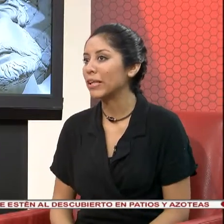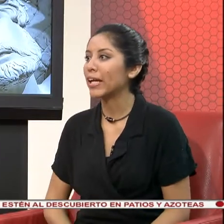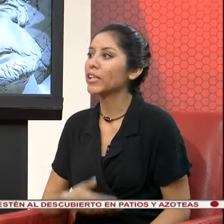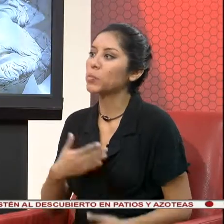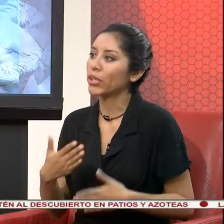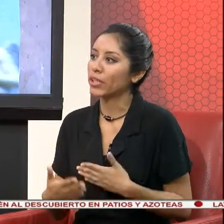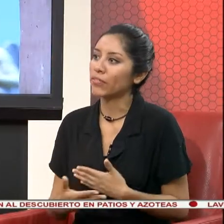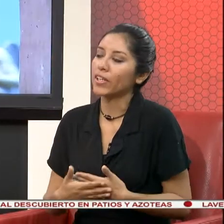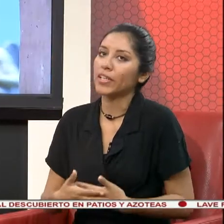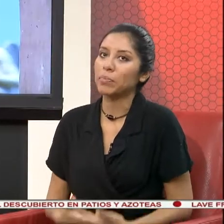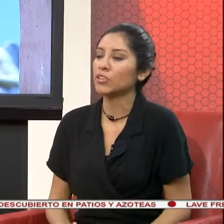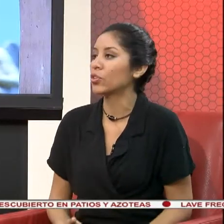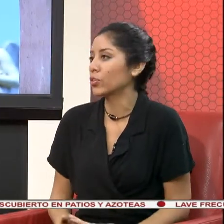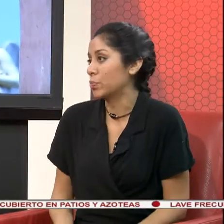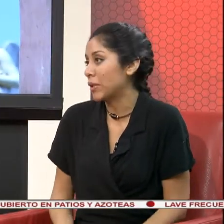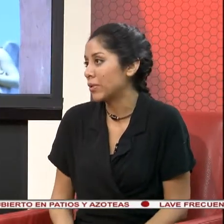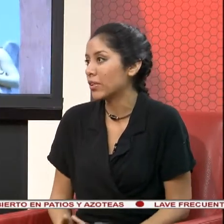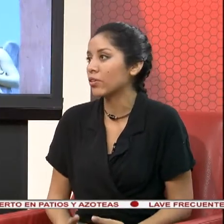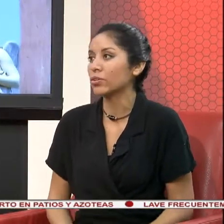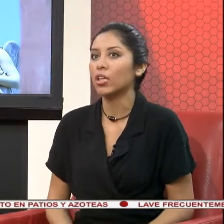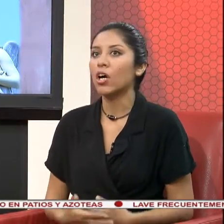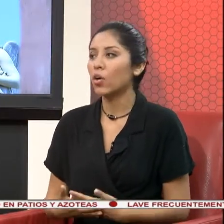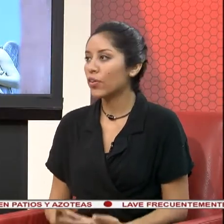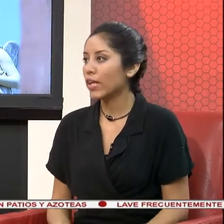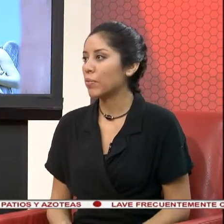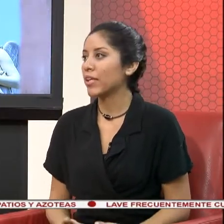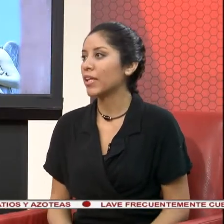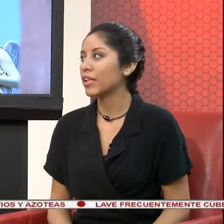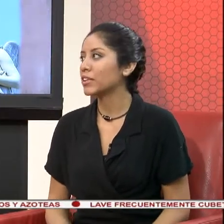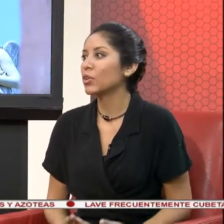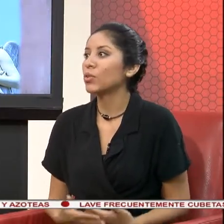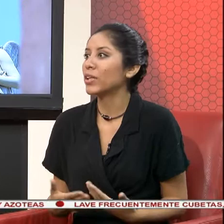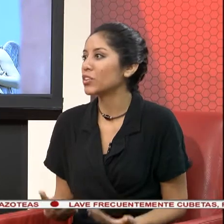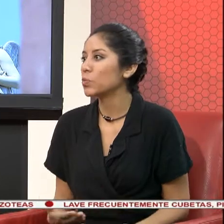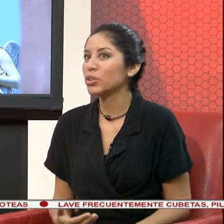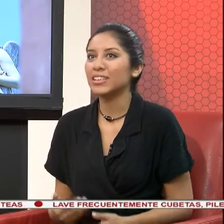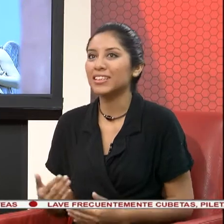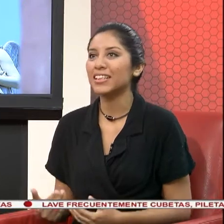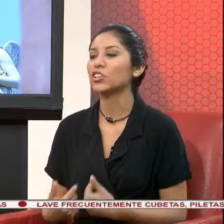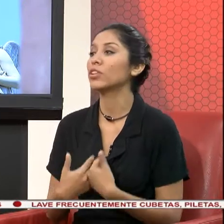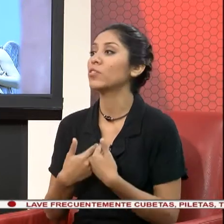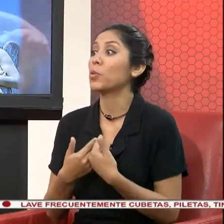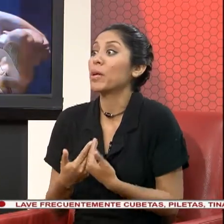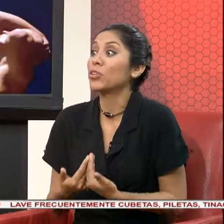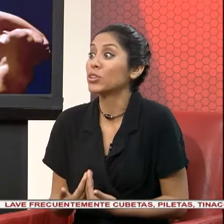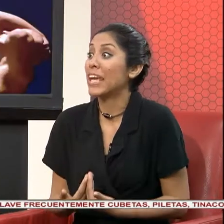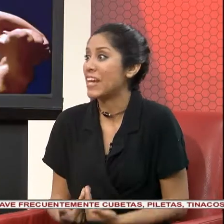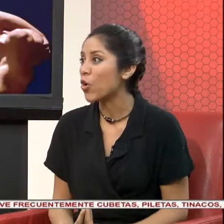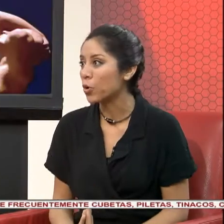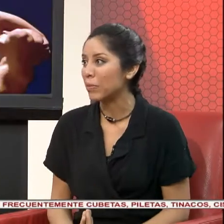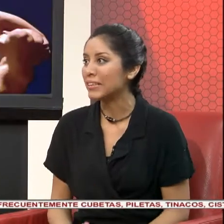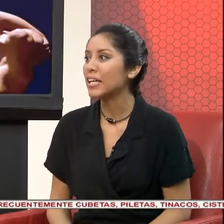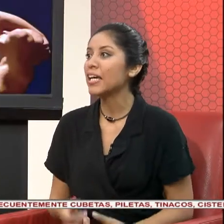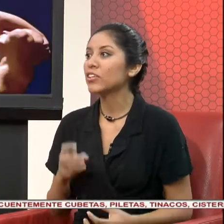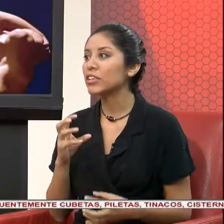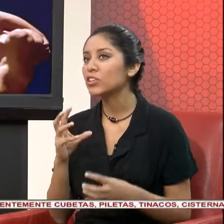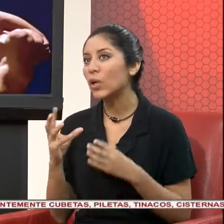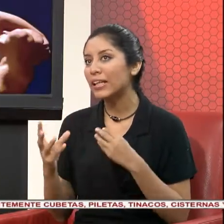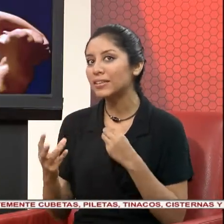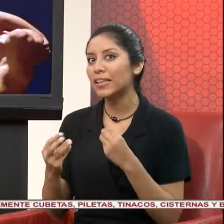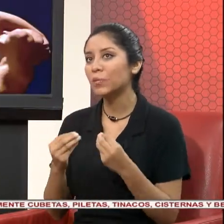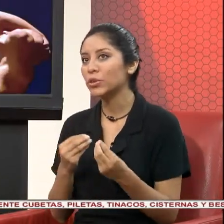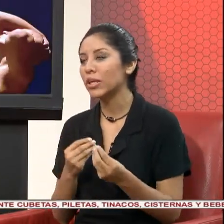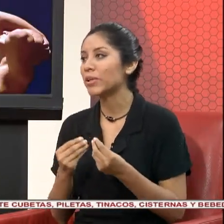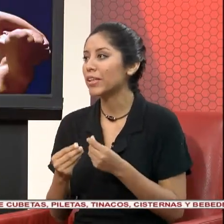poco complicadas porque refieren episodios bíblicos o de la vida de Cristo. Algunas son muy sencillas, son de formatos enormes. Entonces